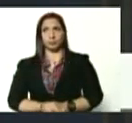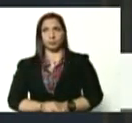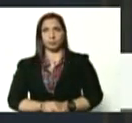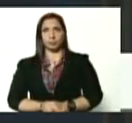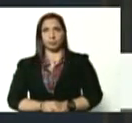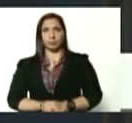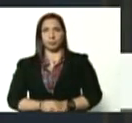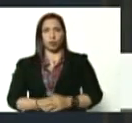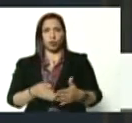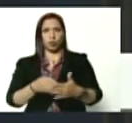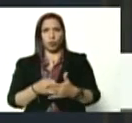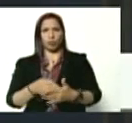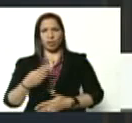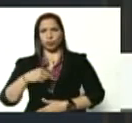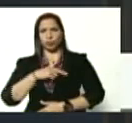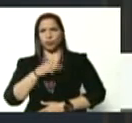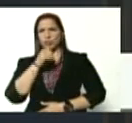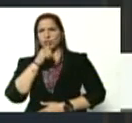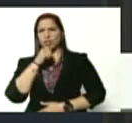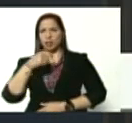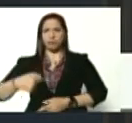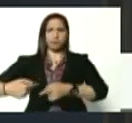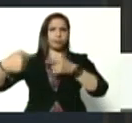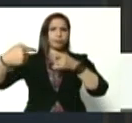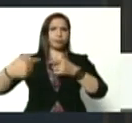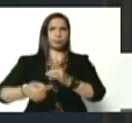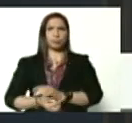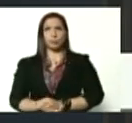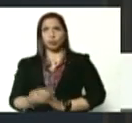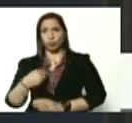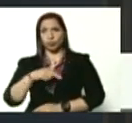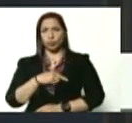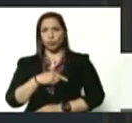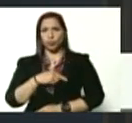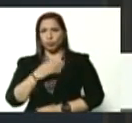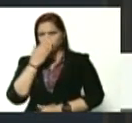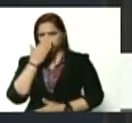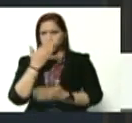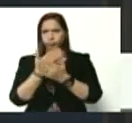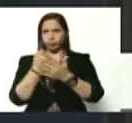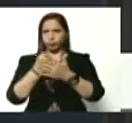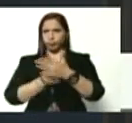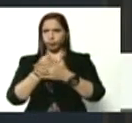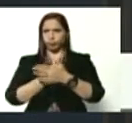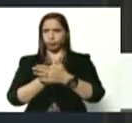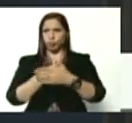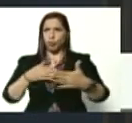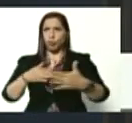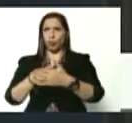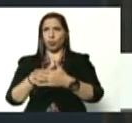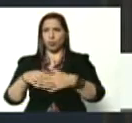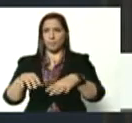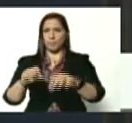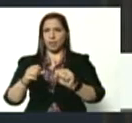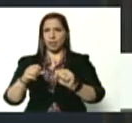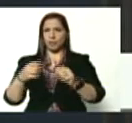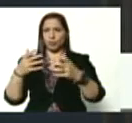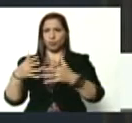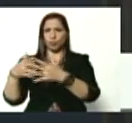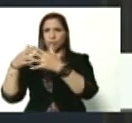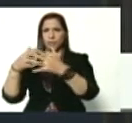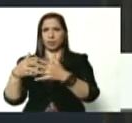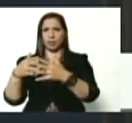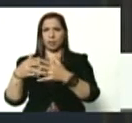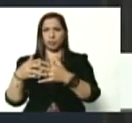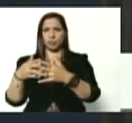contra quien nos estamos enfrentando no estamos enfrentando con el imperialismo norteamericano han